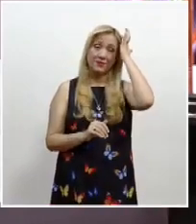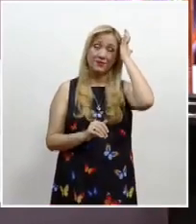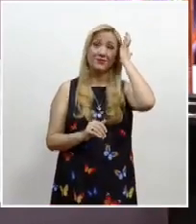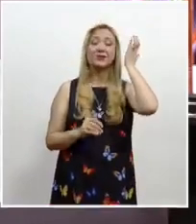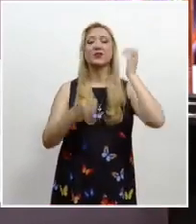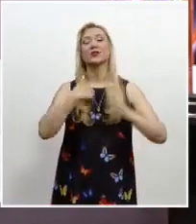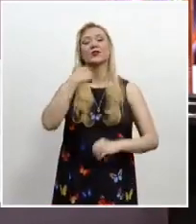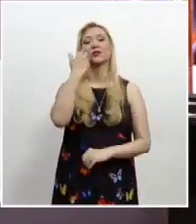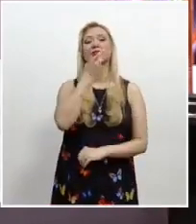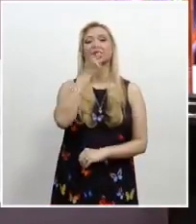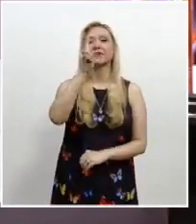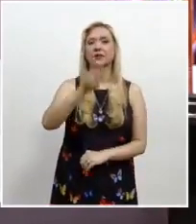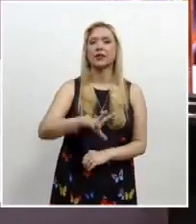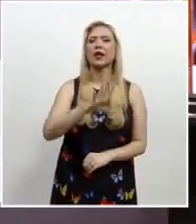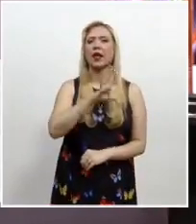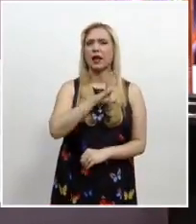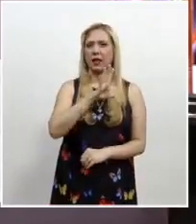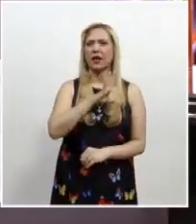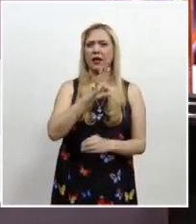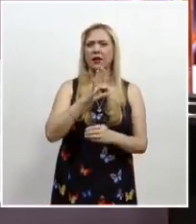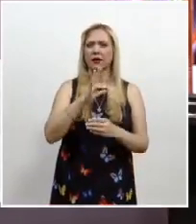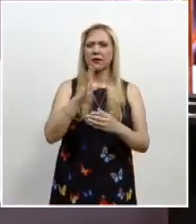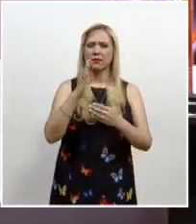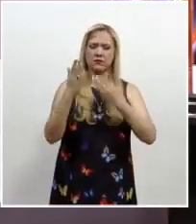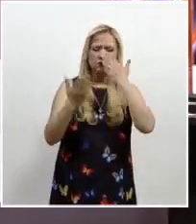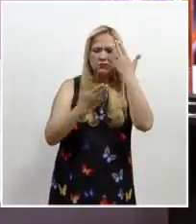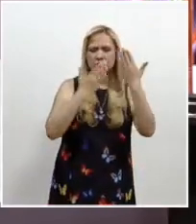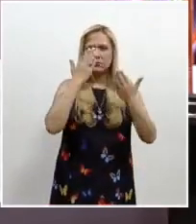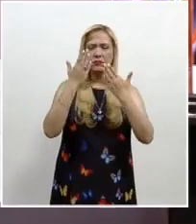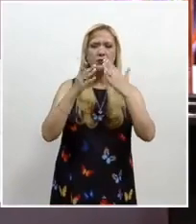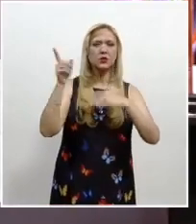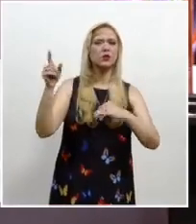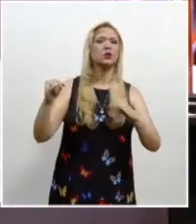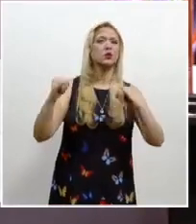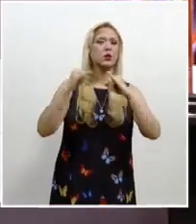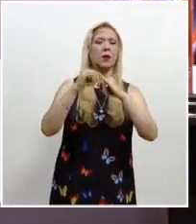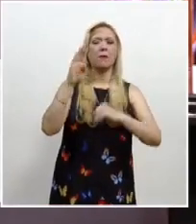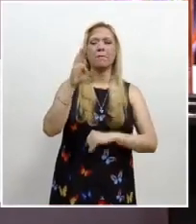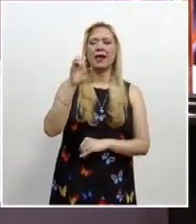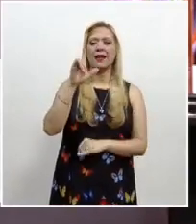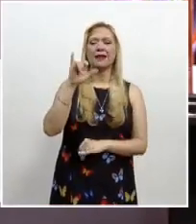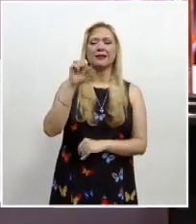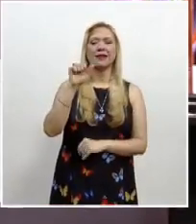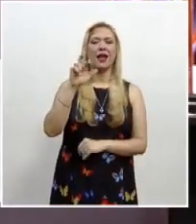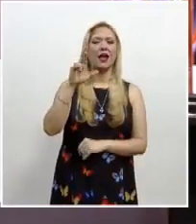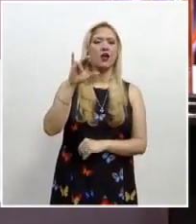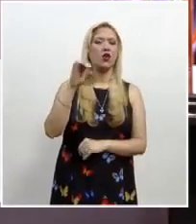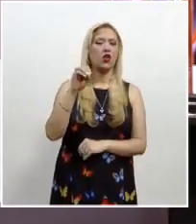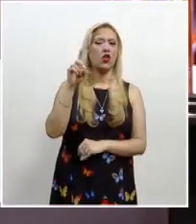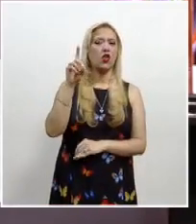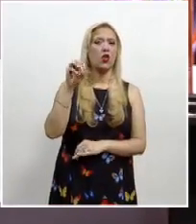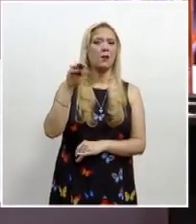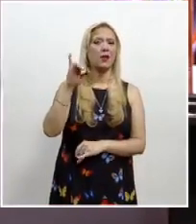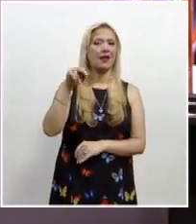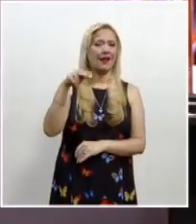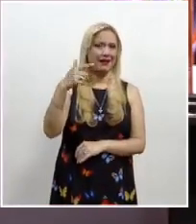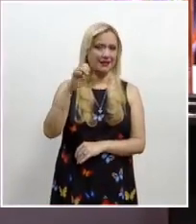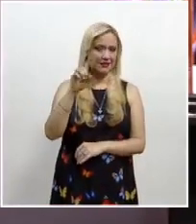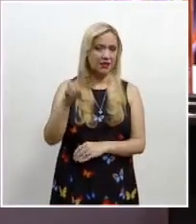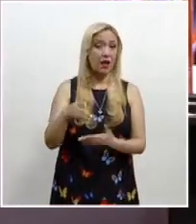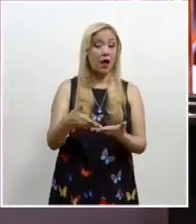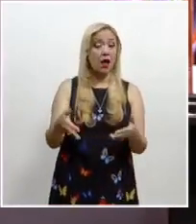me gustaría decir que hay un estudio muy interesante del Instituto Belisario Domínguez de 2020, donde se dice que en la